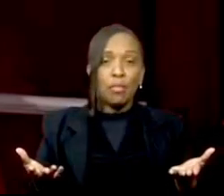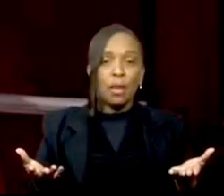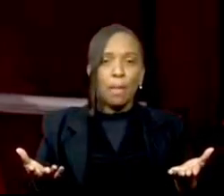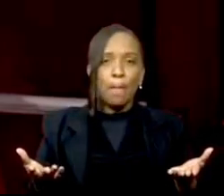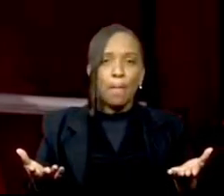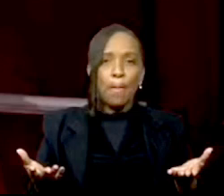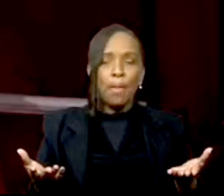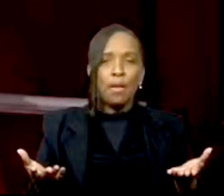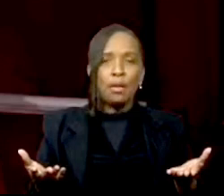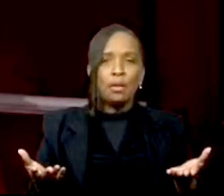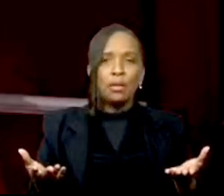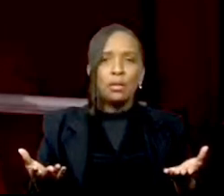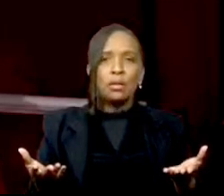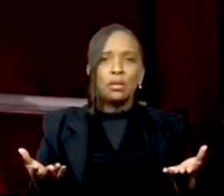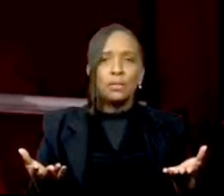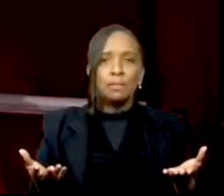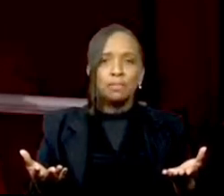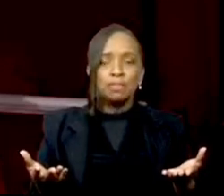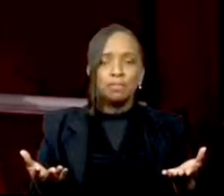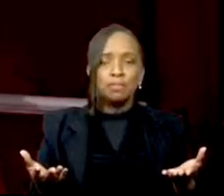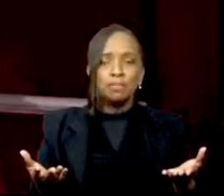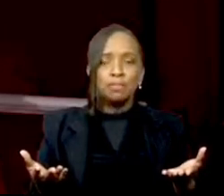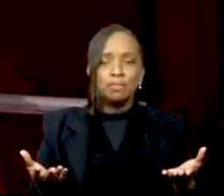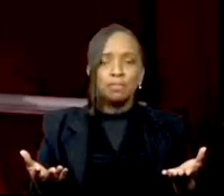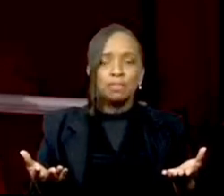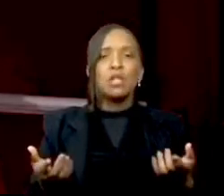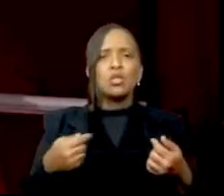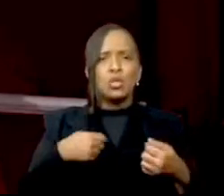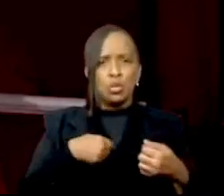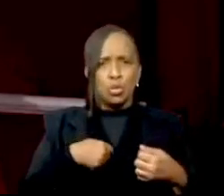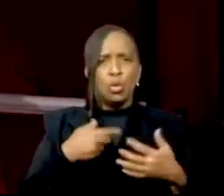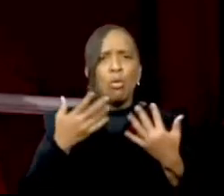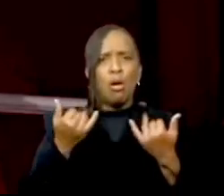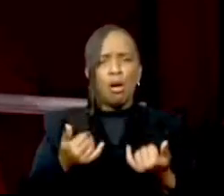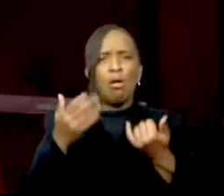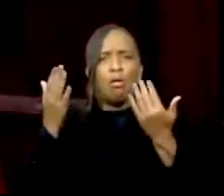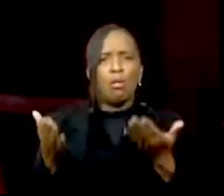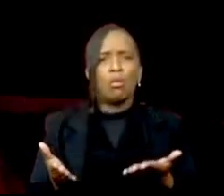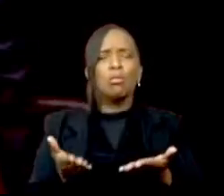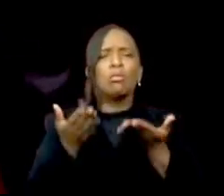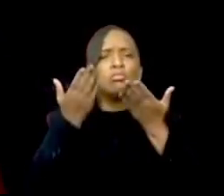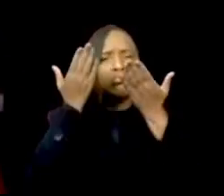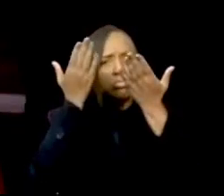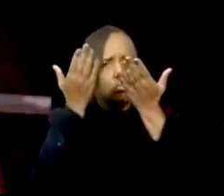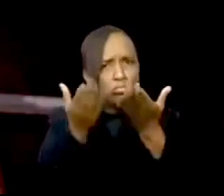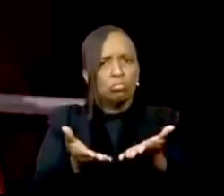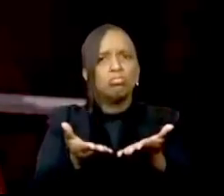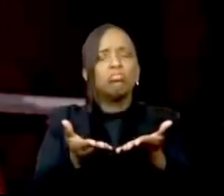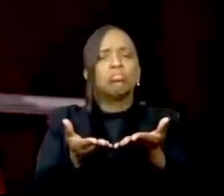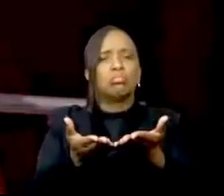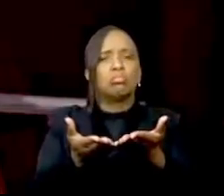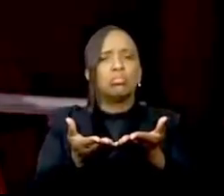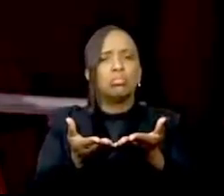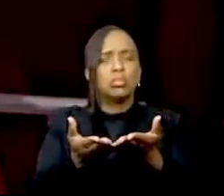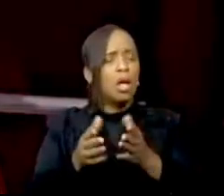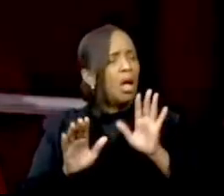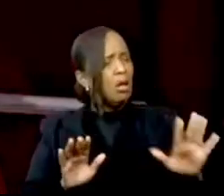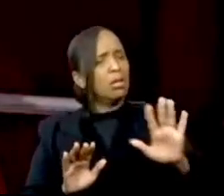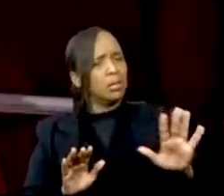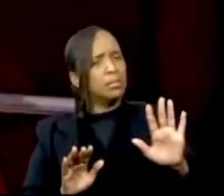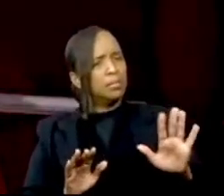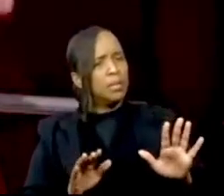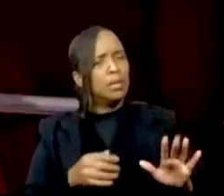usted hizo su discurso y se le respetó y se le respetó Así que